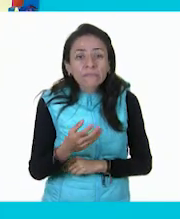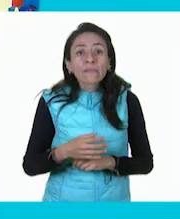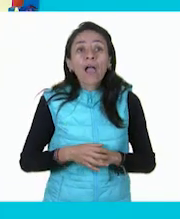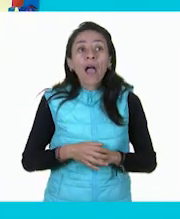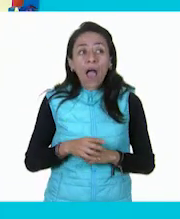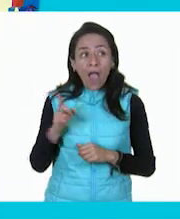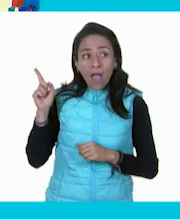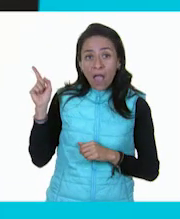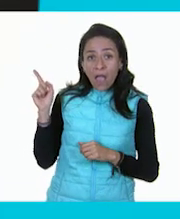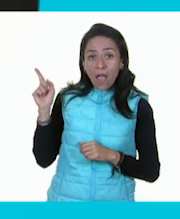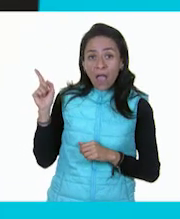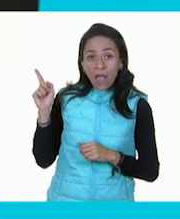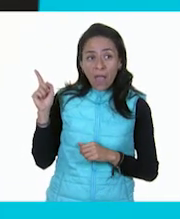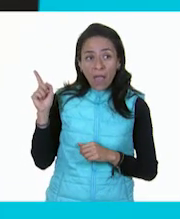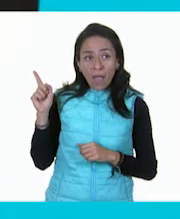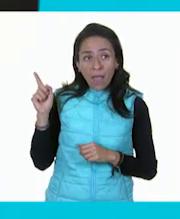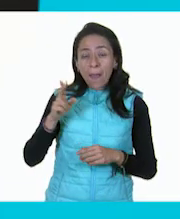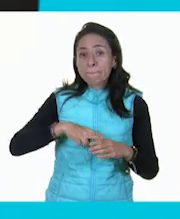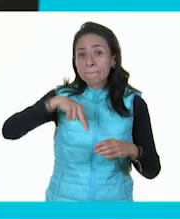pintar.